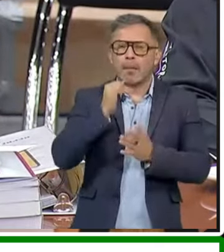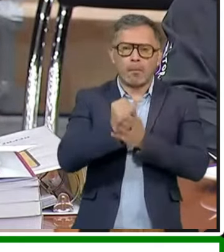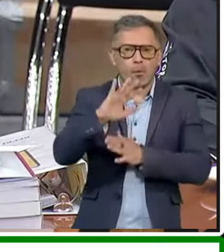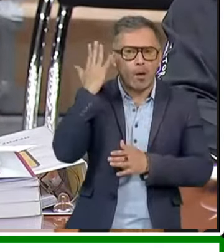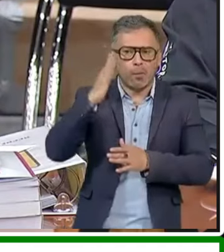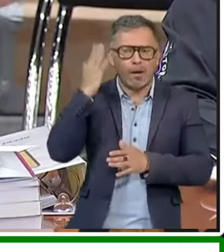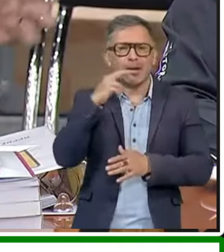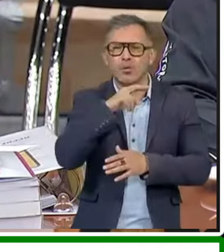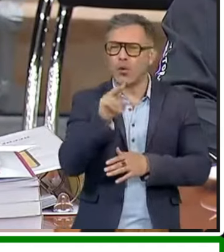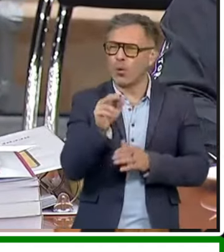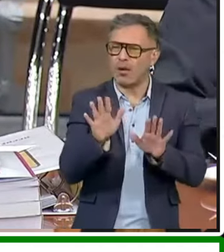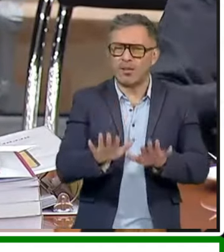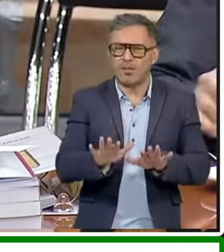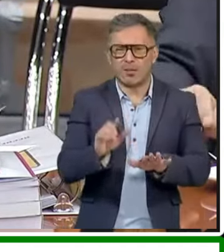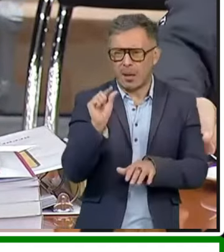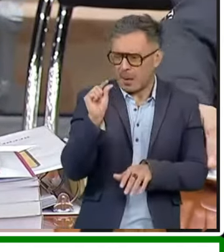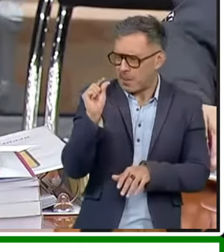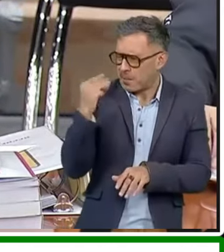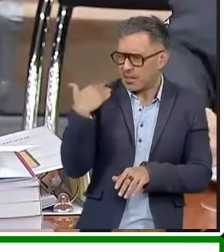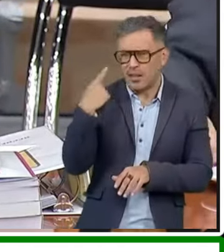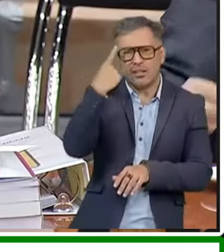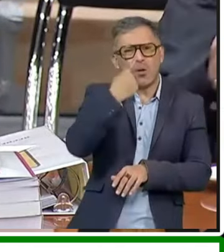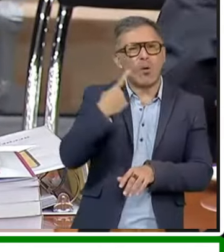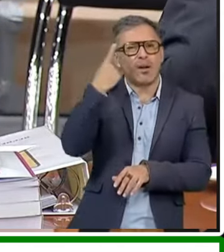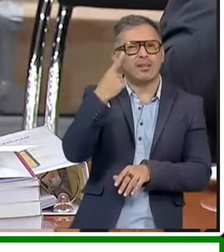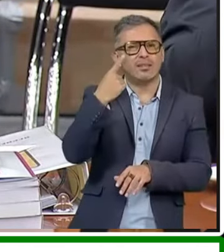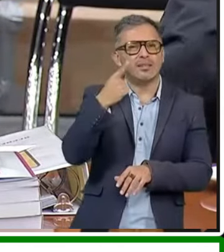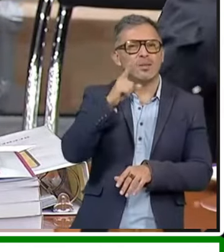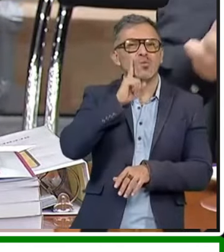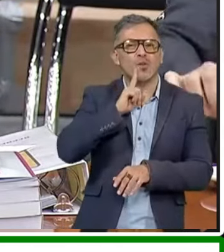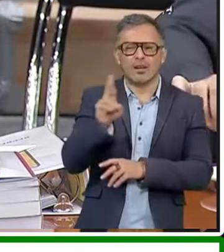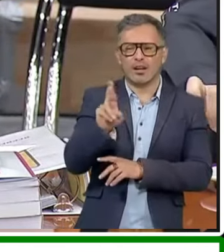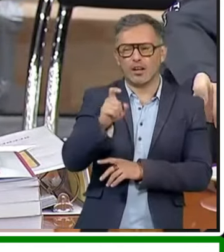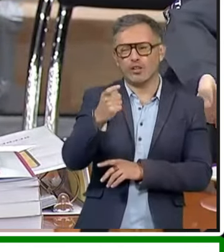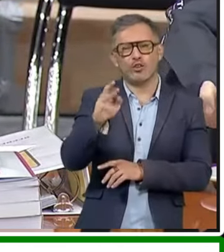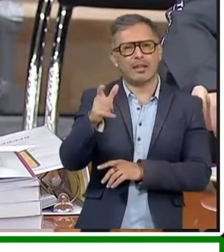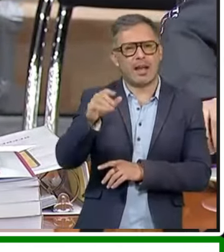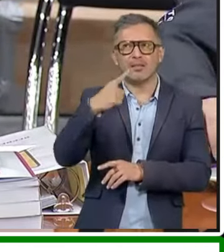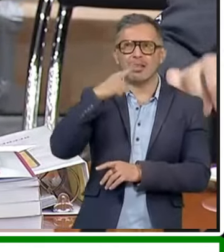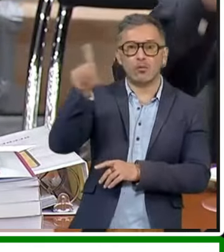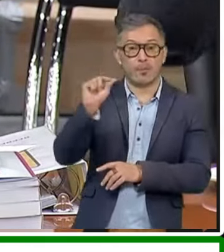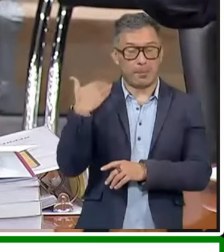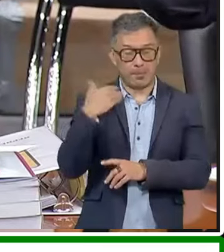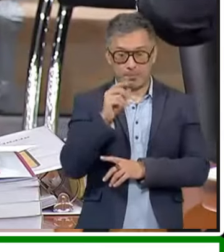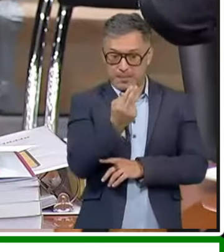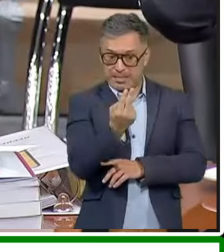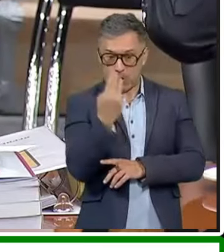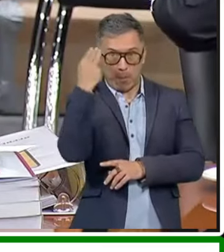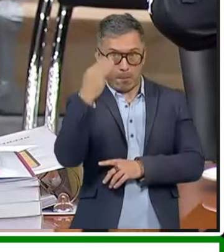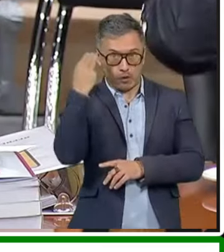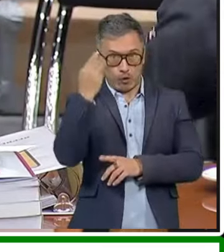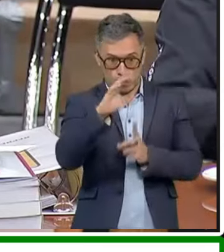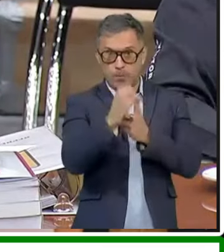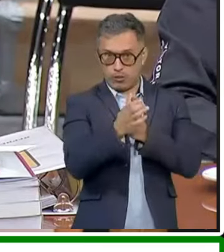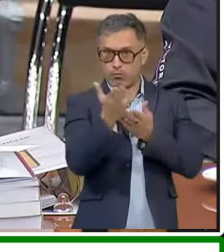la denuncia que presentaron apenas hace unas horas con Xóchitl Gálvez. Mire, apenas el 25 de marzo la comisión se reunió y